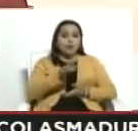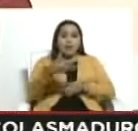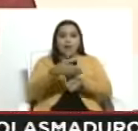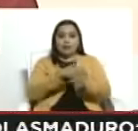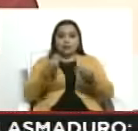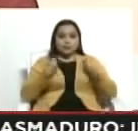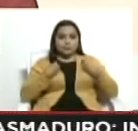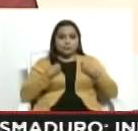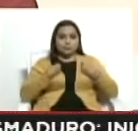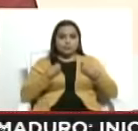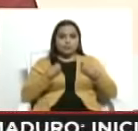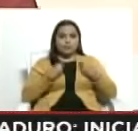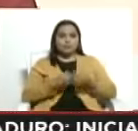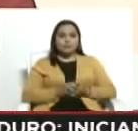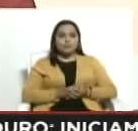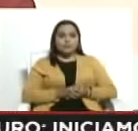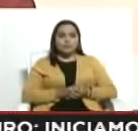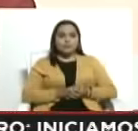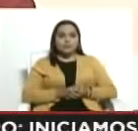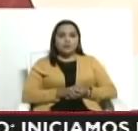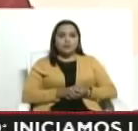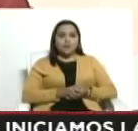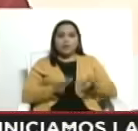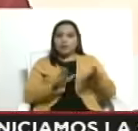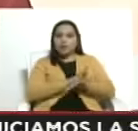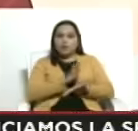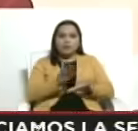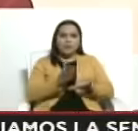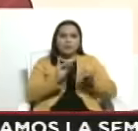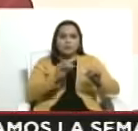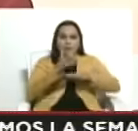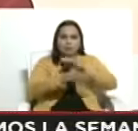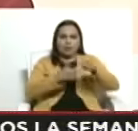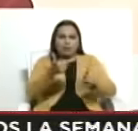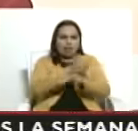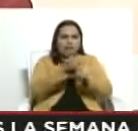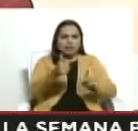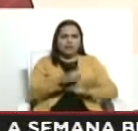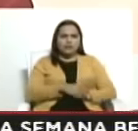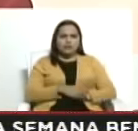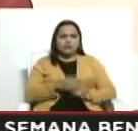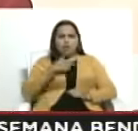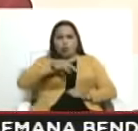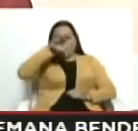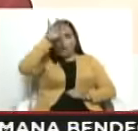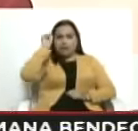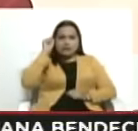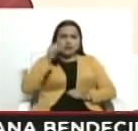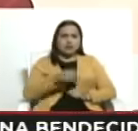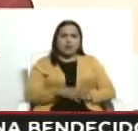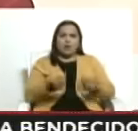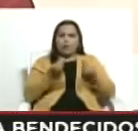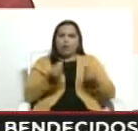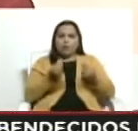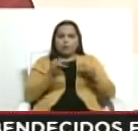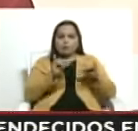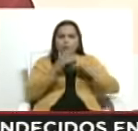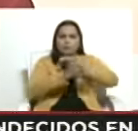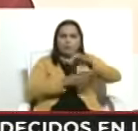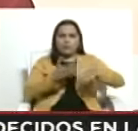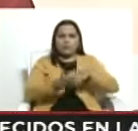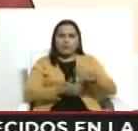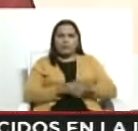eso, ¿no? De agresiones de esa naturaleza. Entendemos perfectamente por lo que estaba pasando